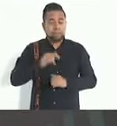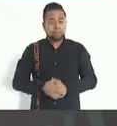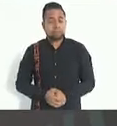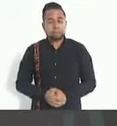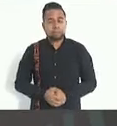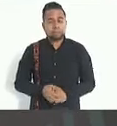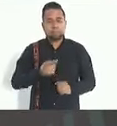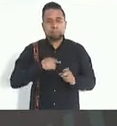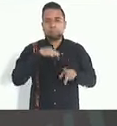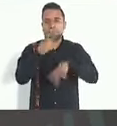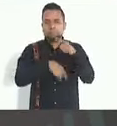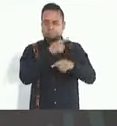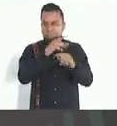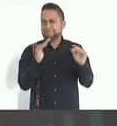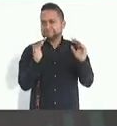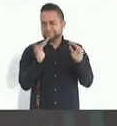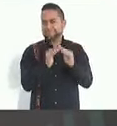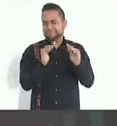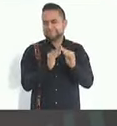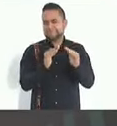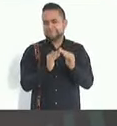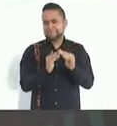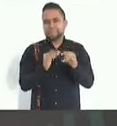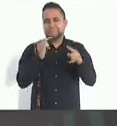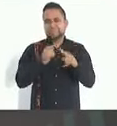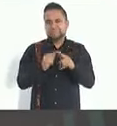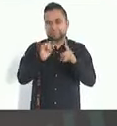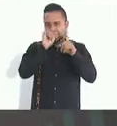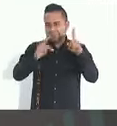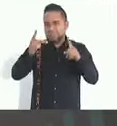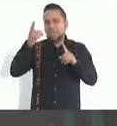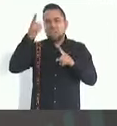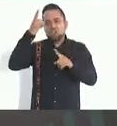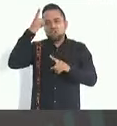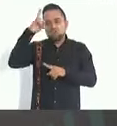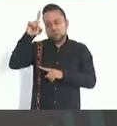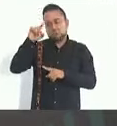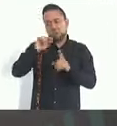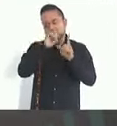estar en esa casa que ya es de la nación, donde vivió